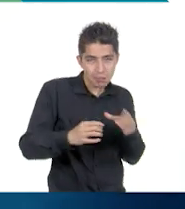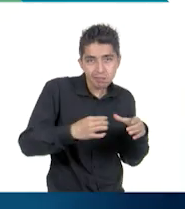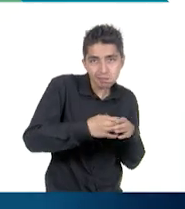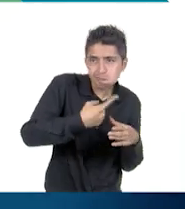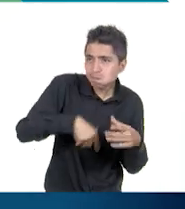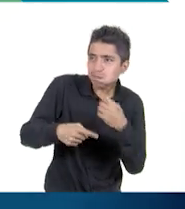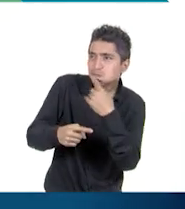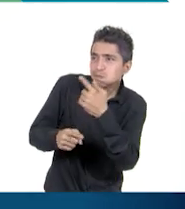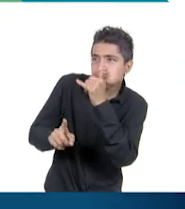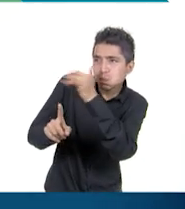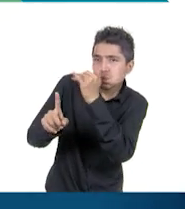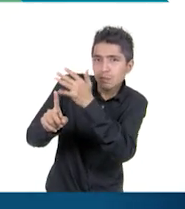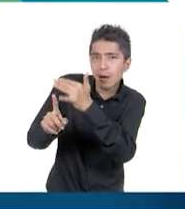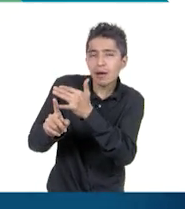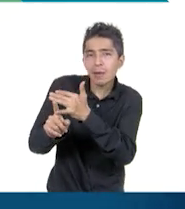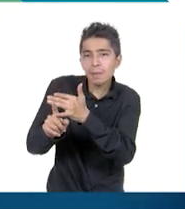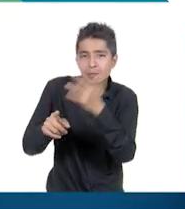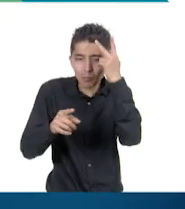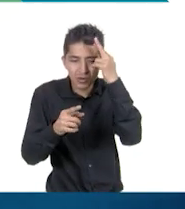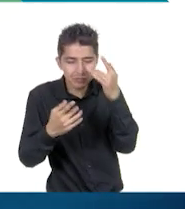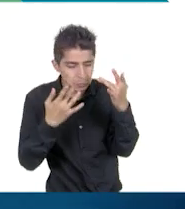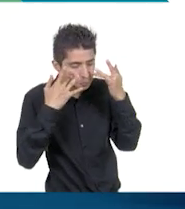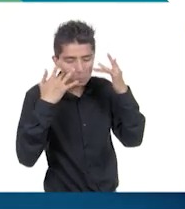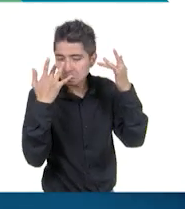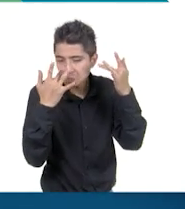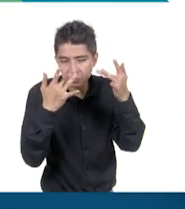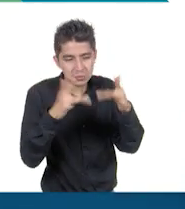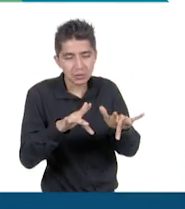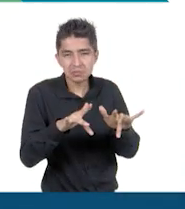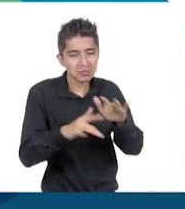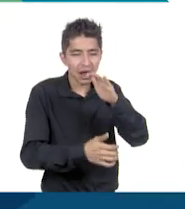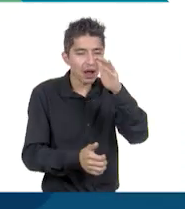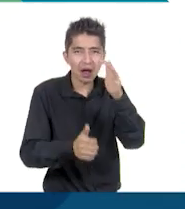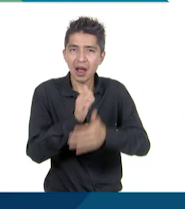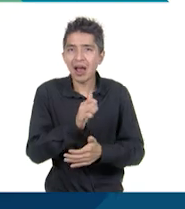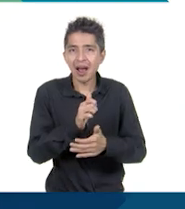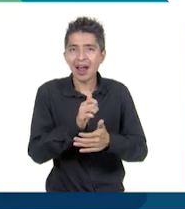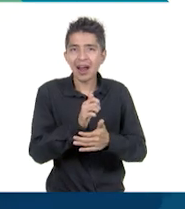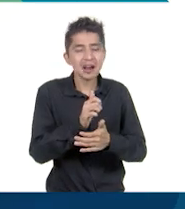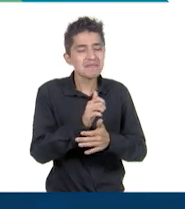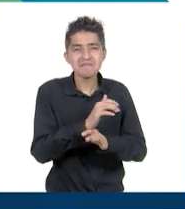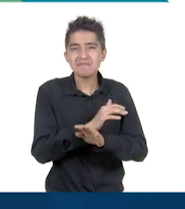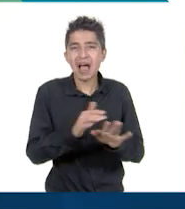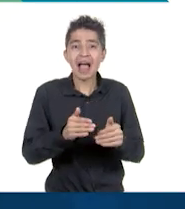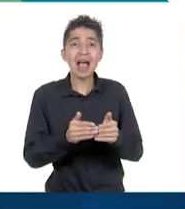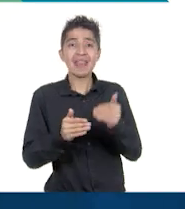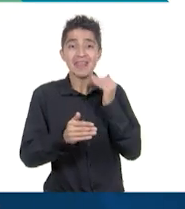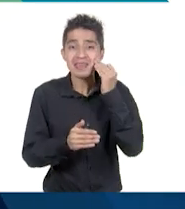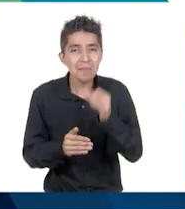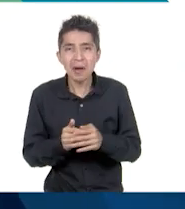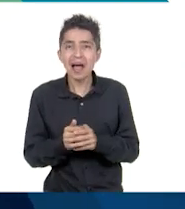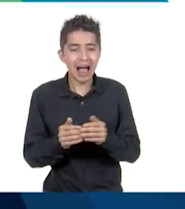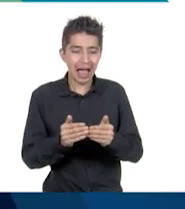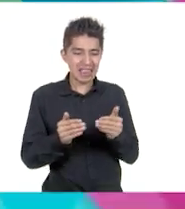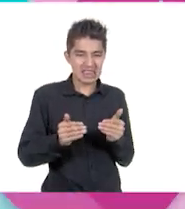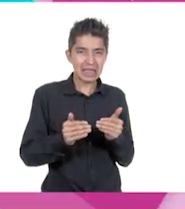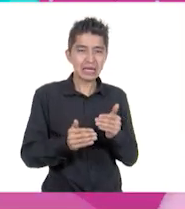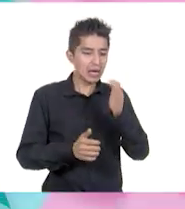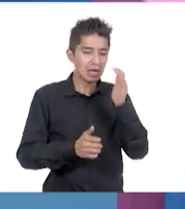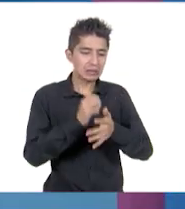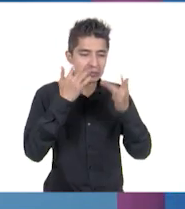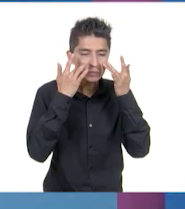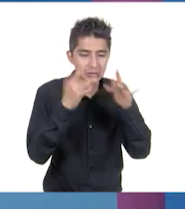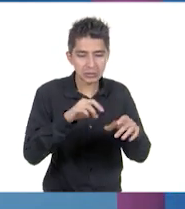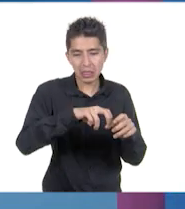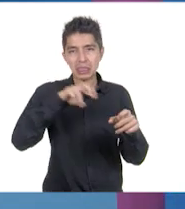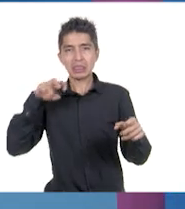Díaz presentó su renuncia, por lo que su mandato concluyó antes de lo previsto. Maestra, pero me di cuenta de que